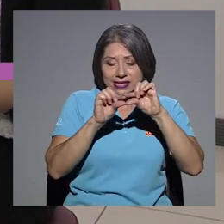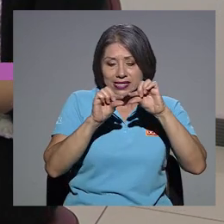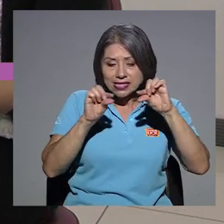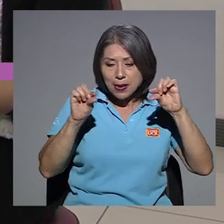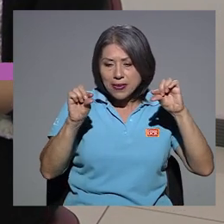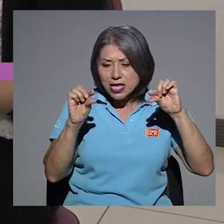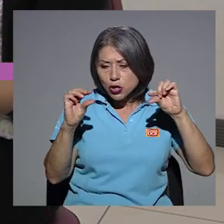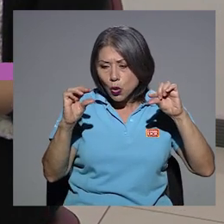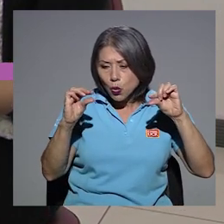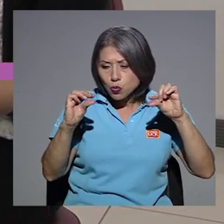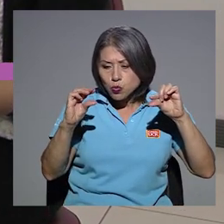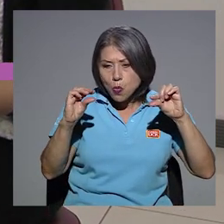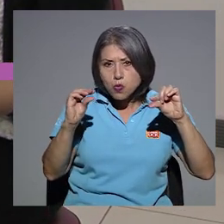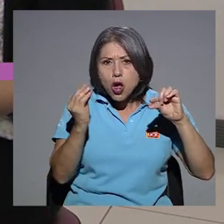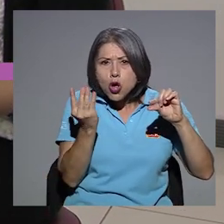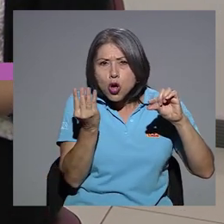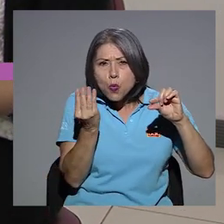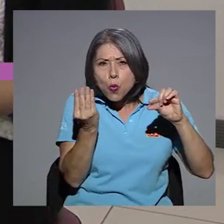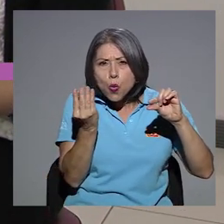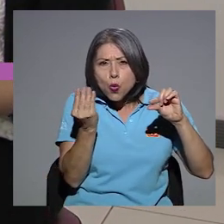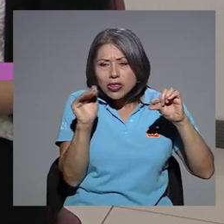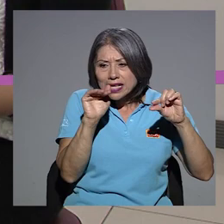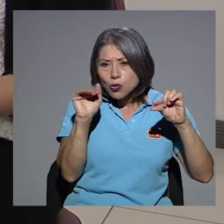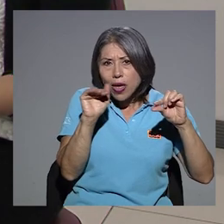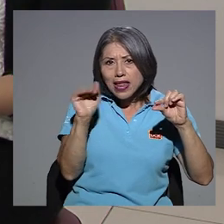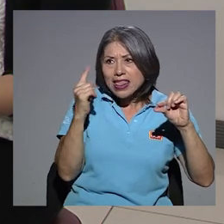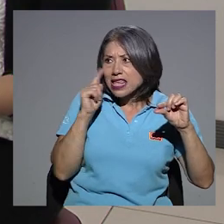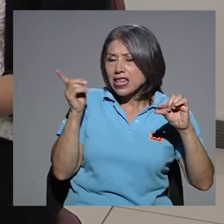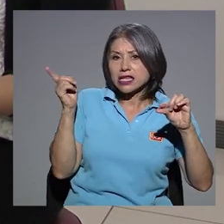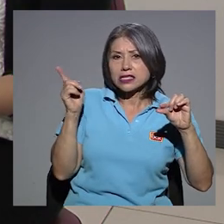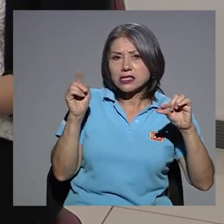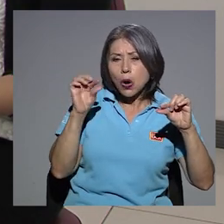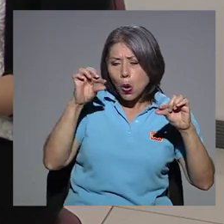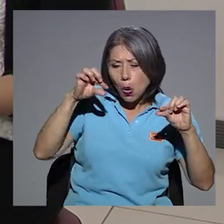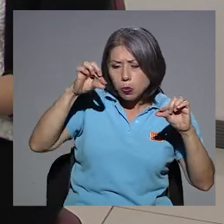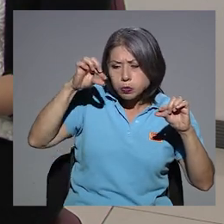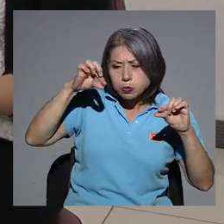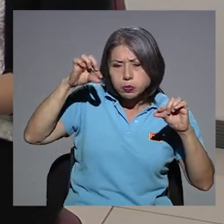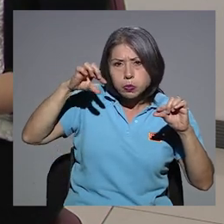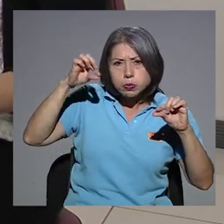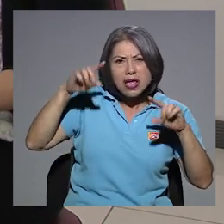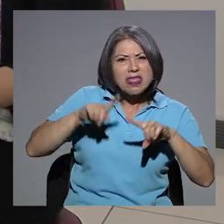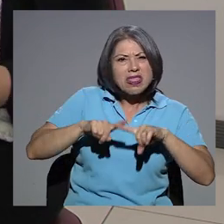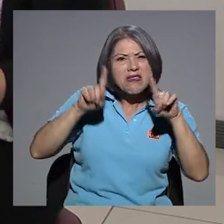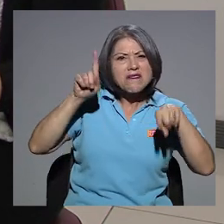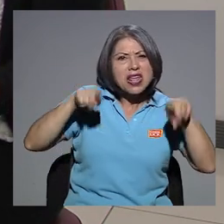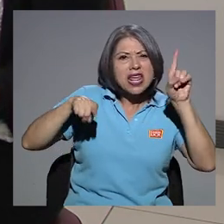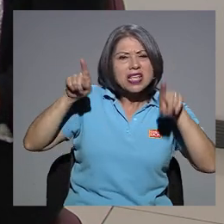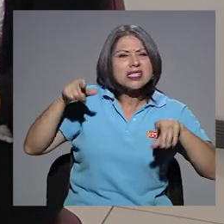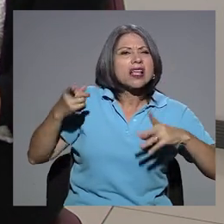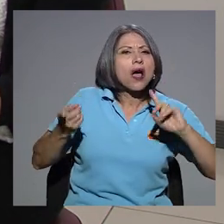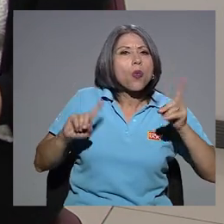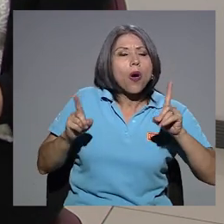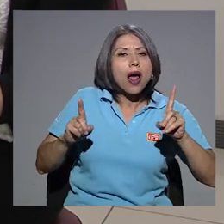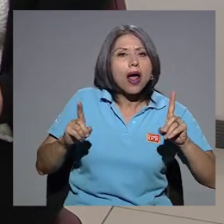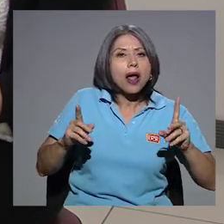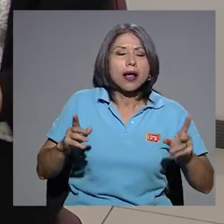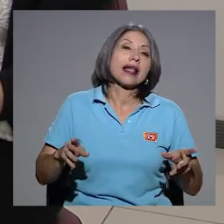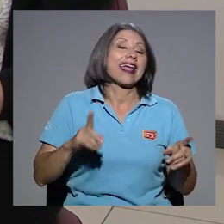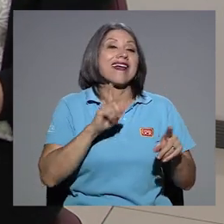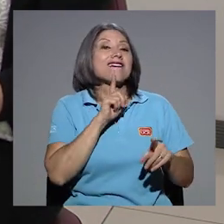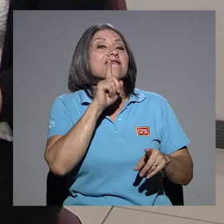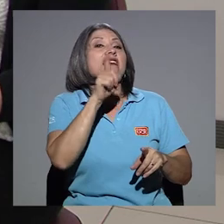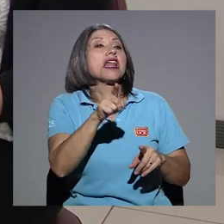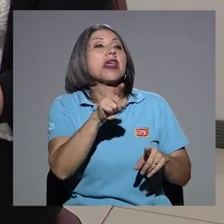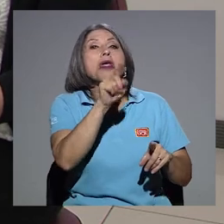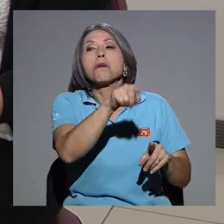del cepillo, porque hay unas que son cuadraditas como esa y hay otras que son como en un piquito. ¿Hay alguna diferencia? En realidad, hay